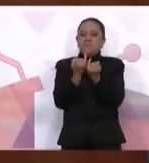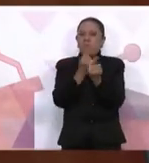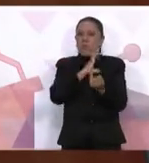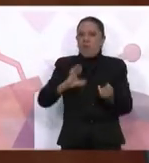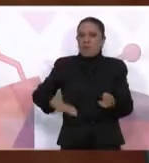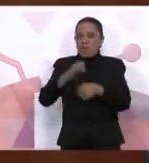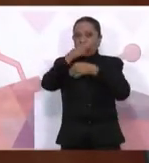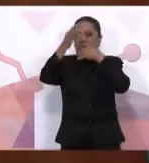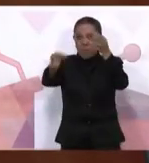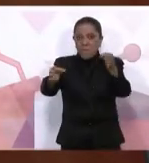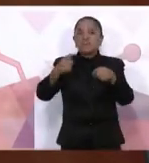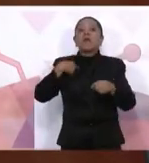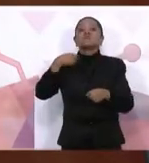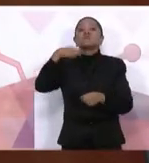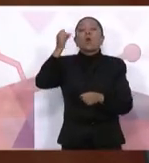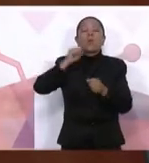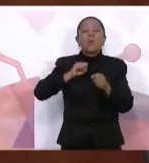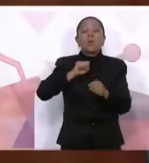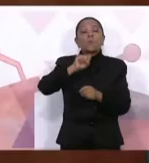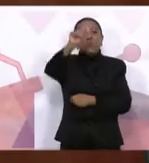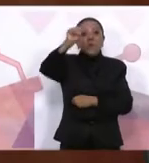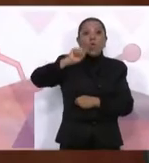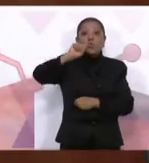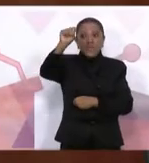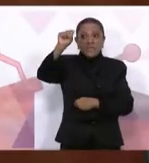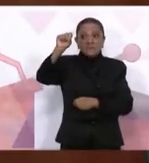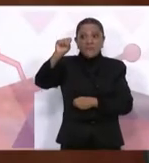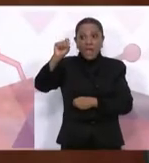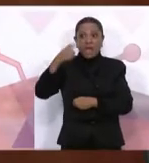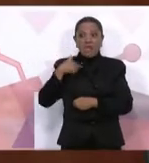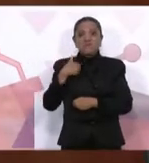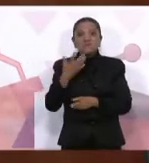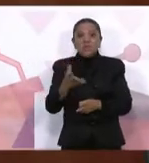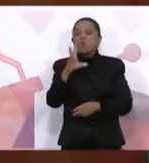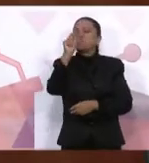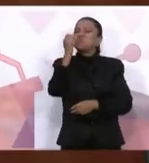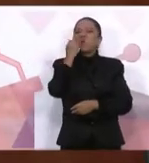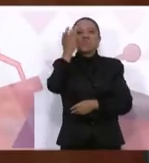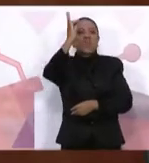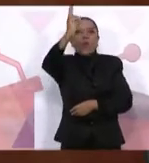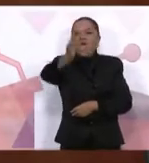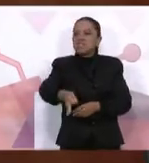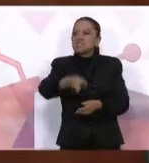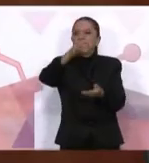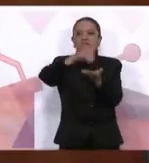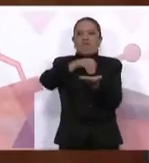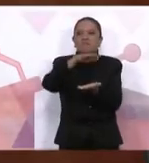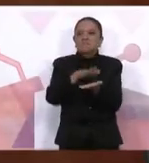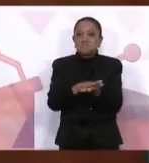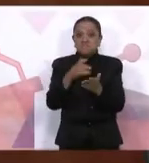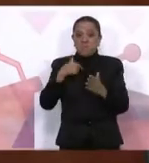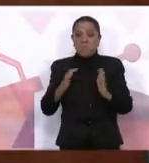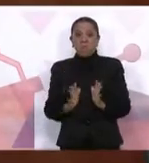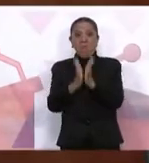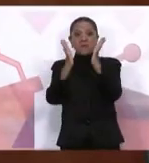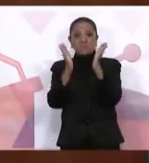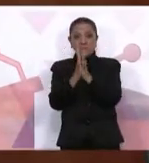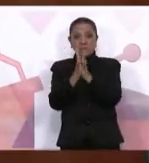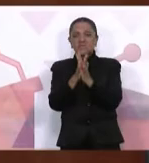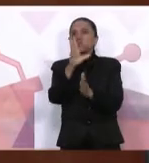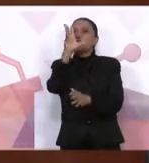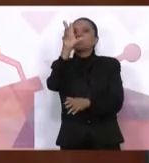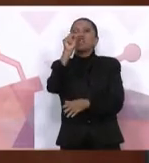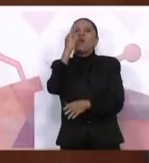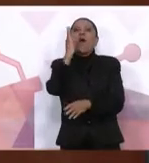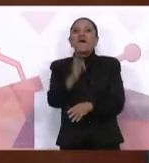de no continuar con mi participación y no suscribirá el acuerdo de civilidad con quien violenta derechos y corrompe la democracia